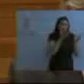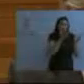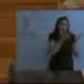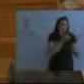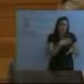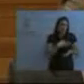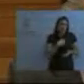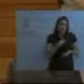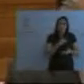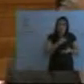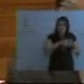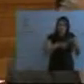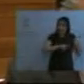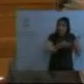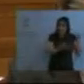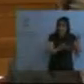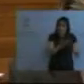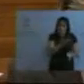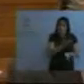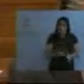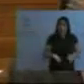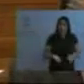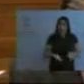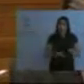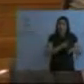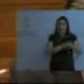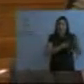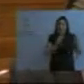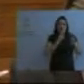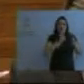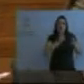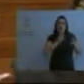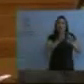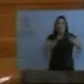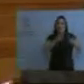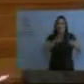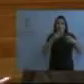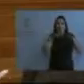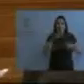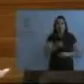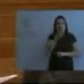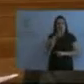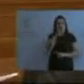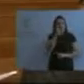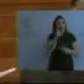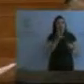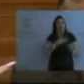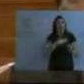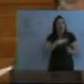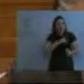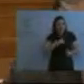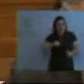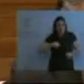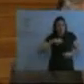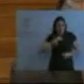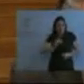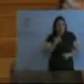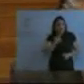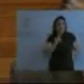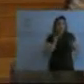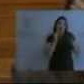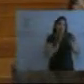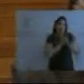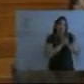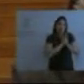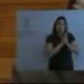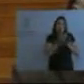acuda a Galicia, la comunidad vecina, en la que vemos cómo tiene un ente público de puertos que tiene su propio presupuesto. También le recomendamos que